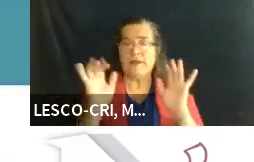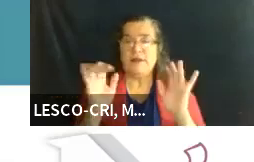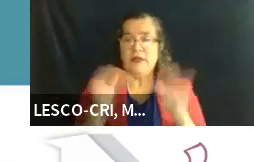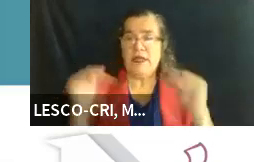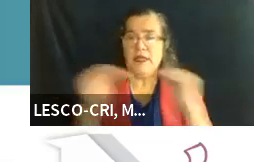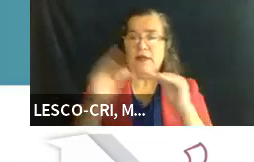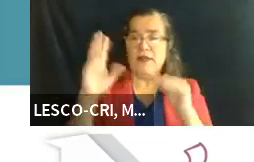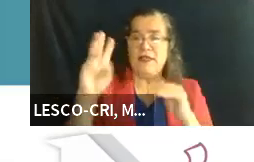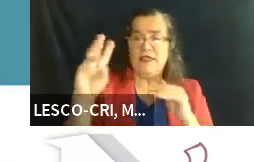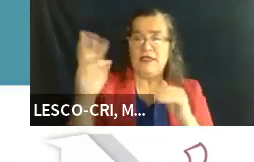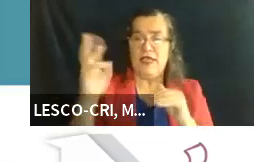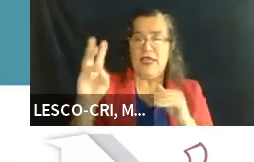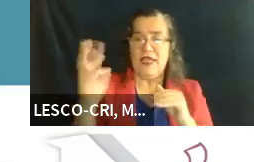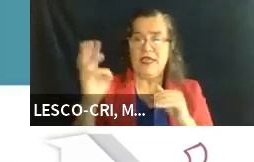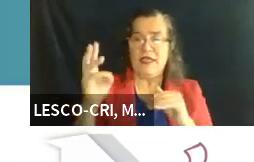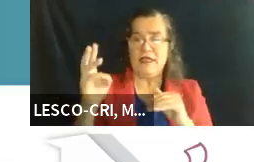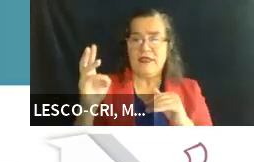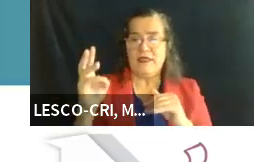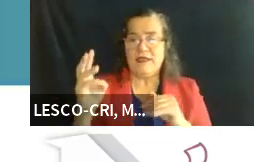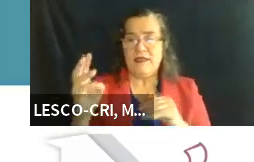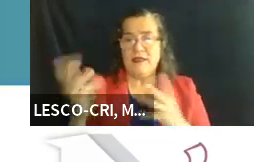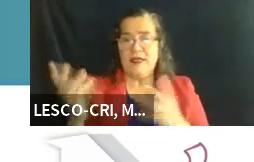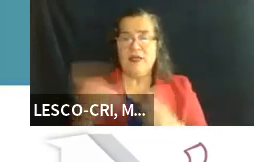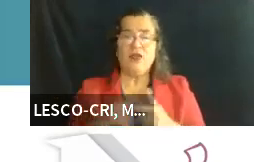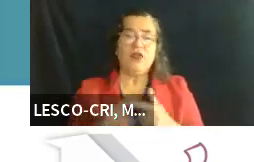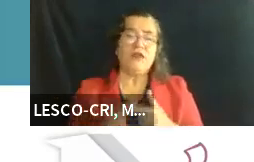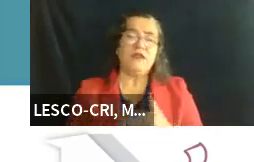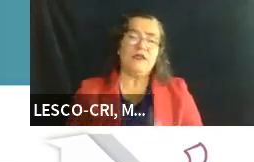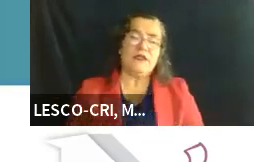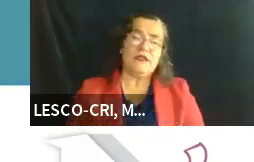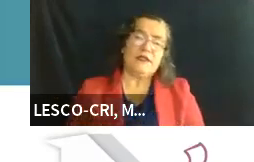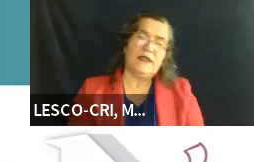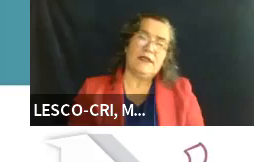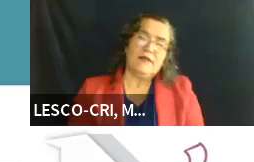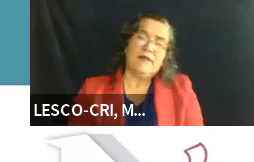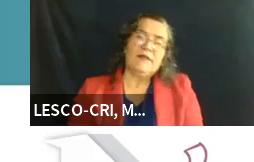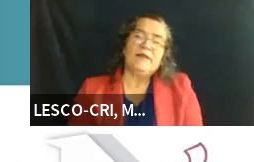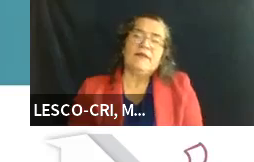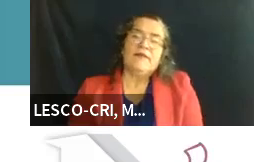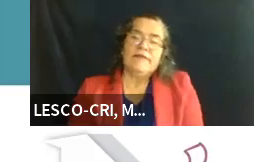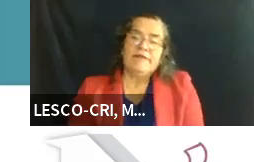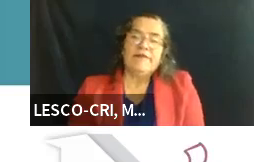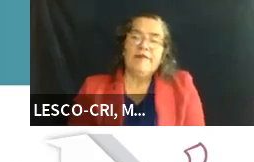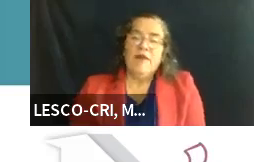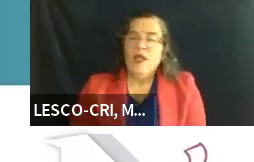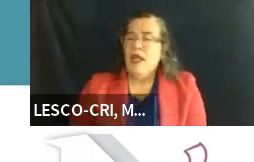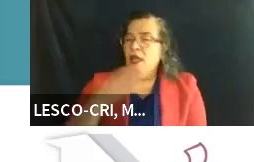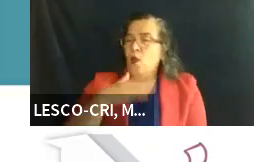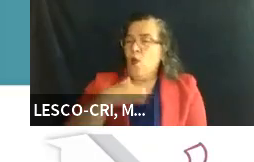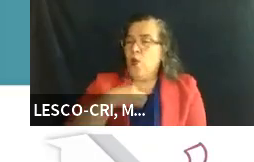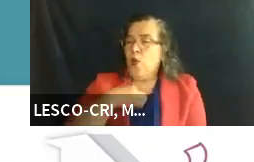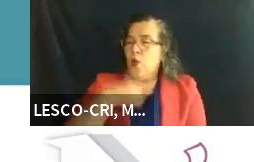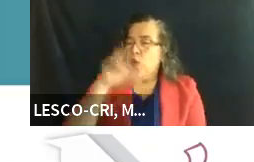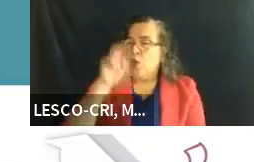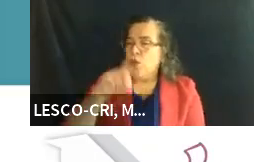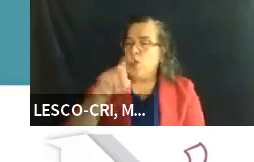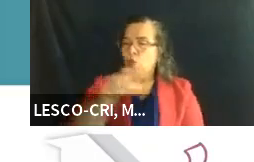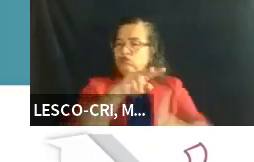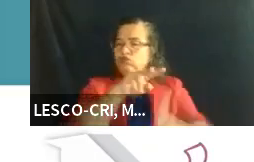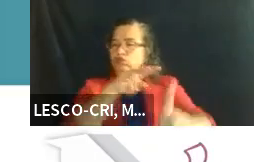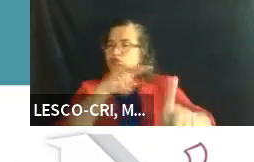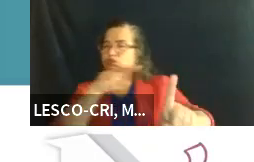dentro del cine, entonces uno necesita dimensionar esa competencia y